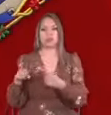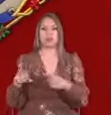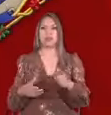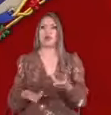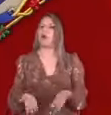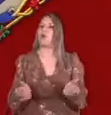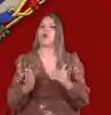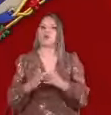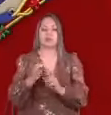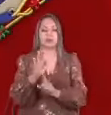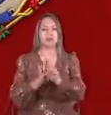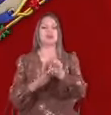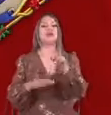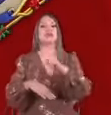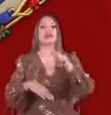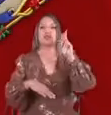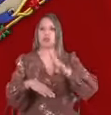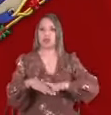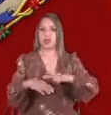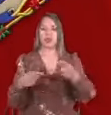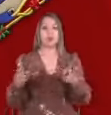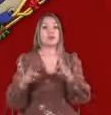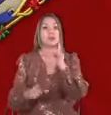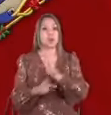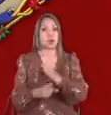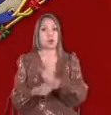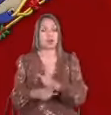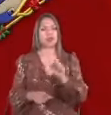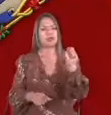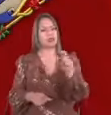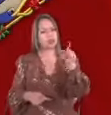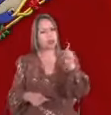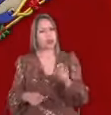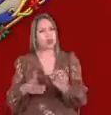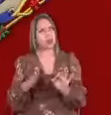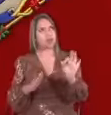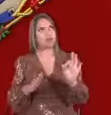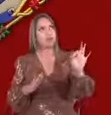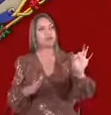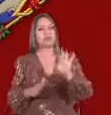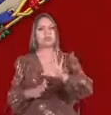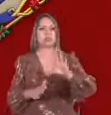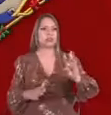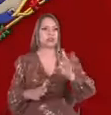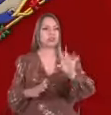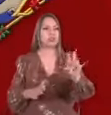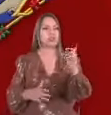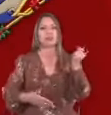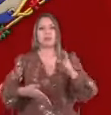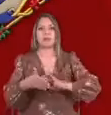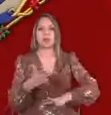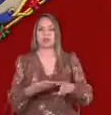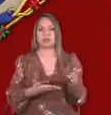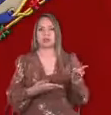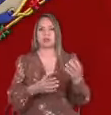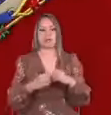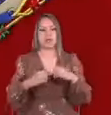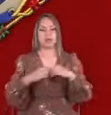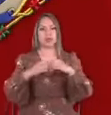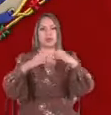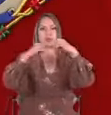del desarrollo nacional y para eso debemos crecer 5, 6, 7 veces más el Producto Interno Bruto. Lo